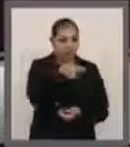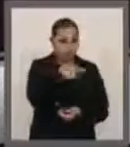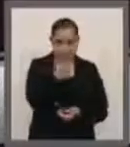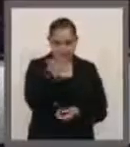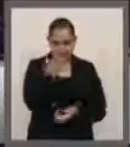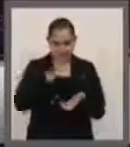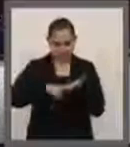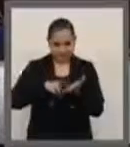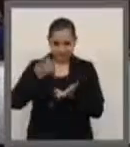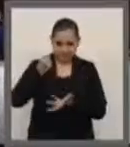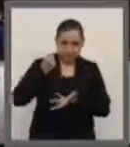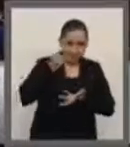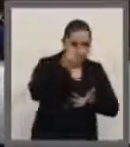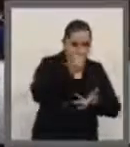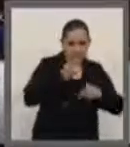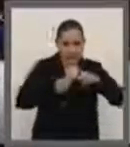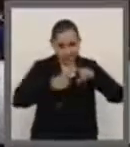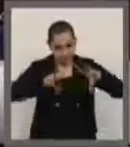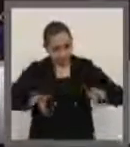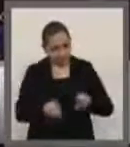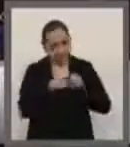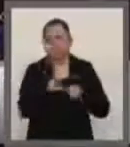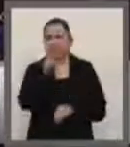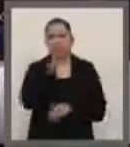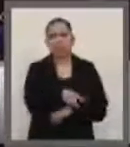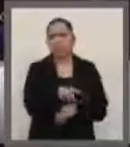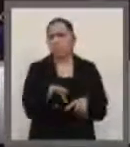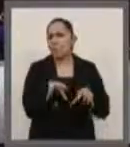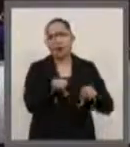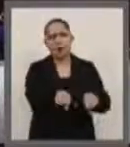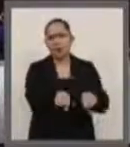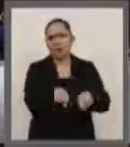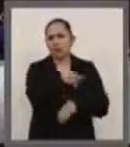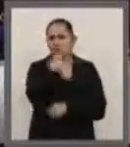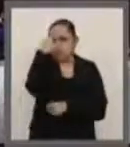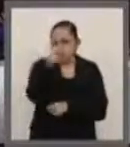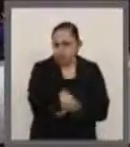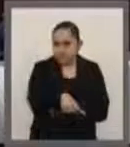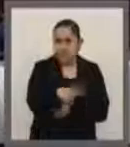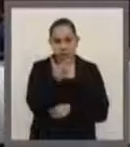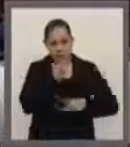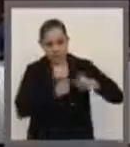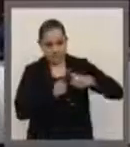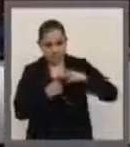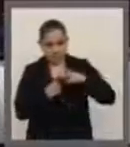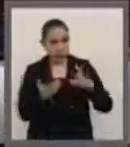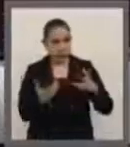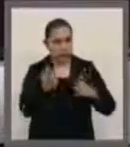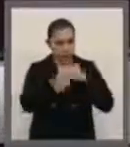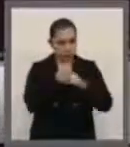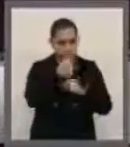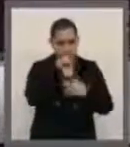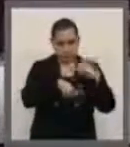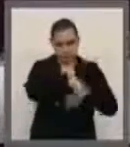reales, no alcanza para por lo menos igualar el presupuesto de 2015. Es más,